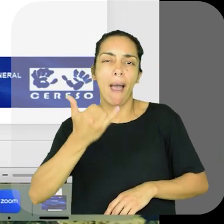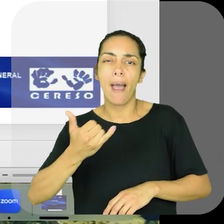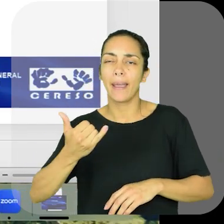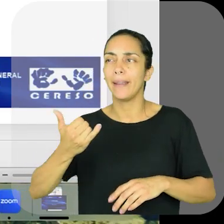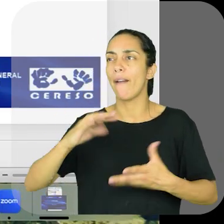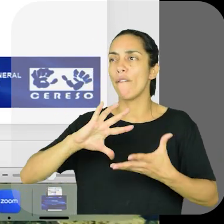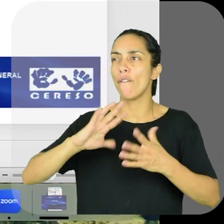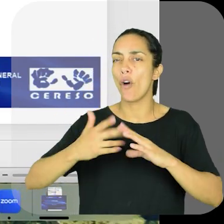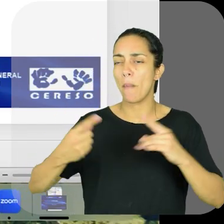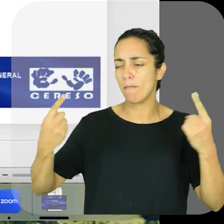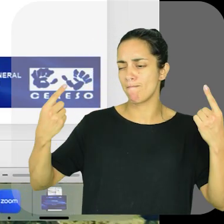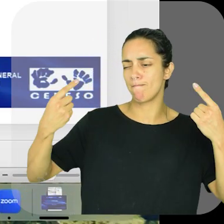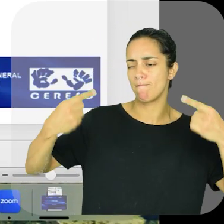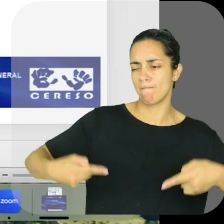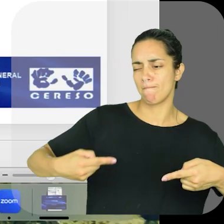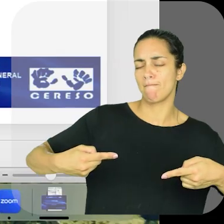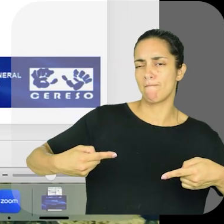entrecruces,